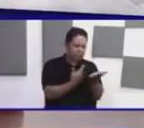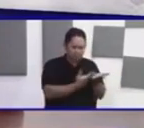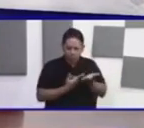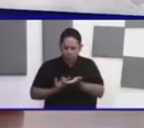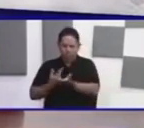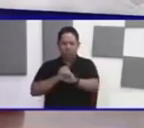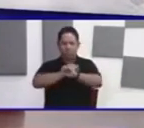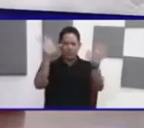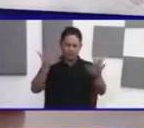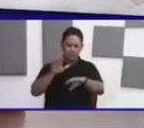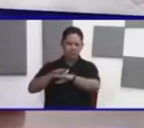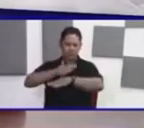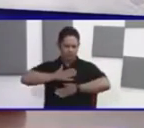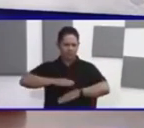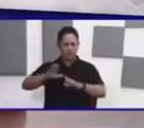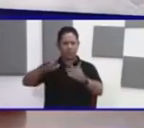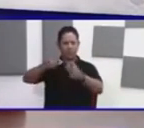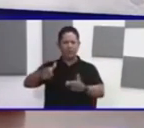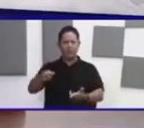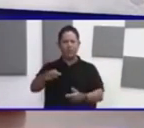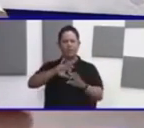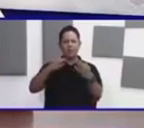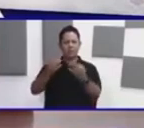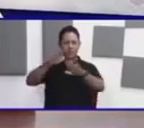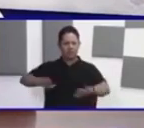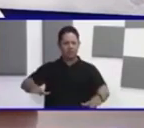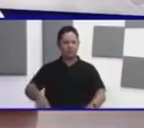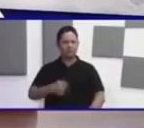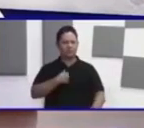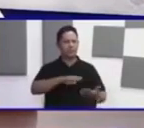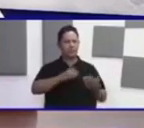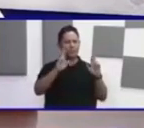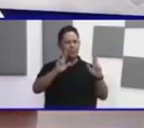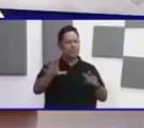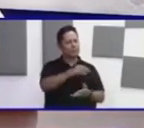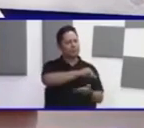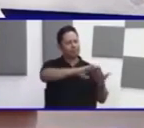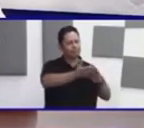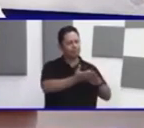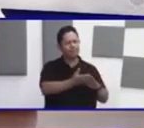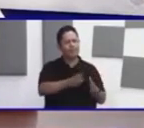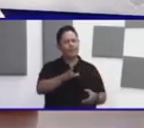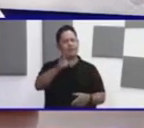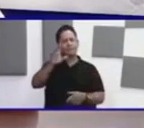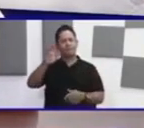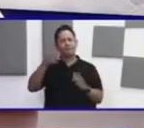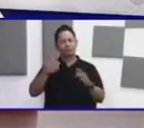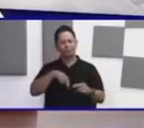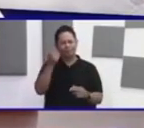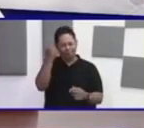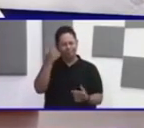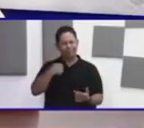Nicaragua. También espero que la comunidad haya entendido que nuestra voluntad es tratar de